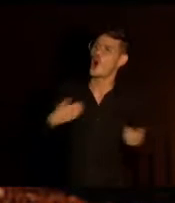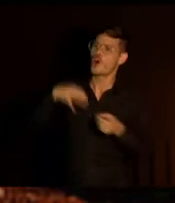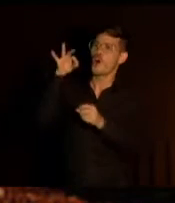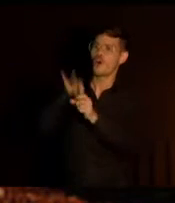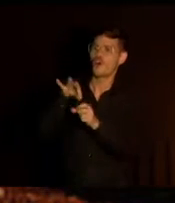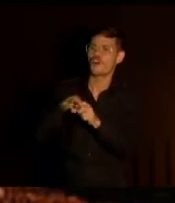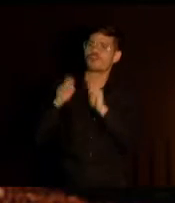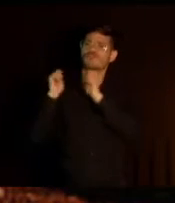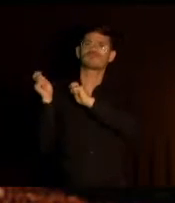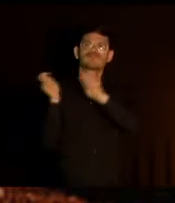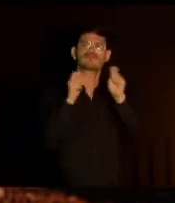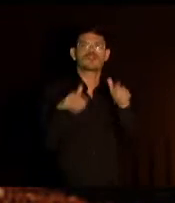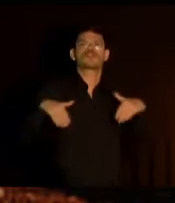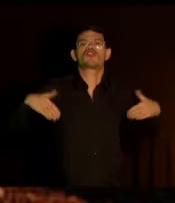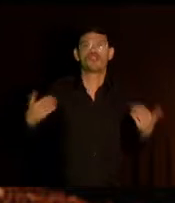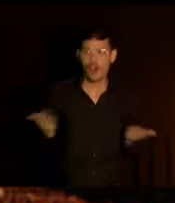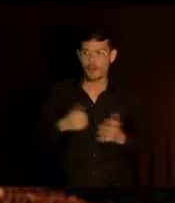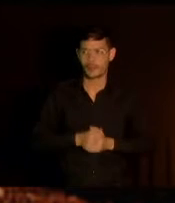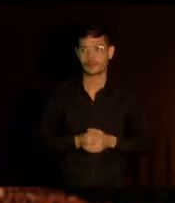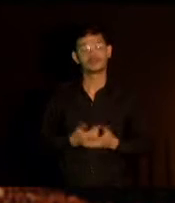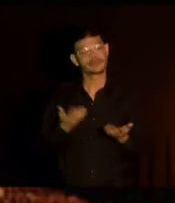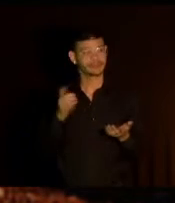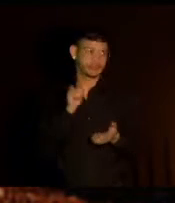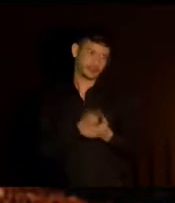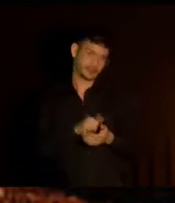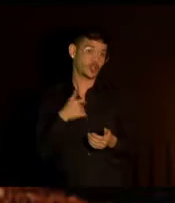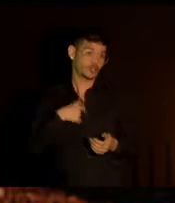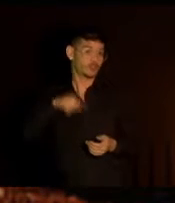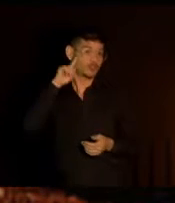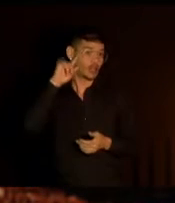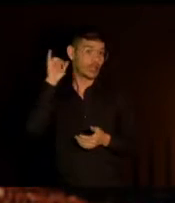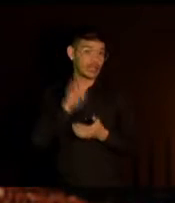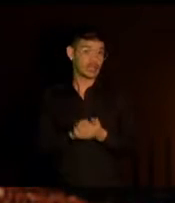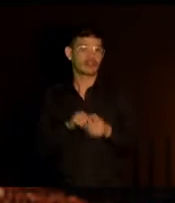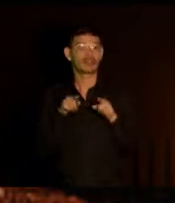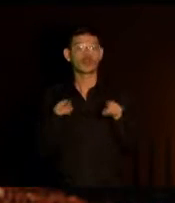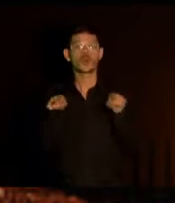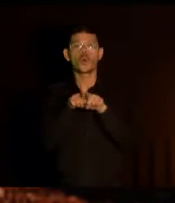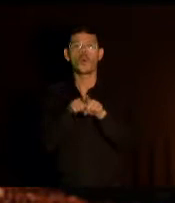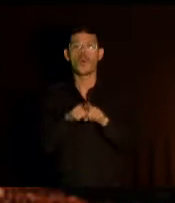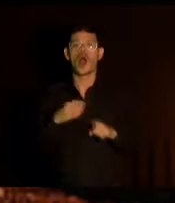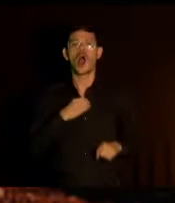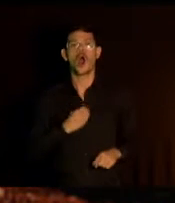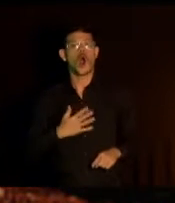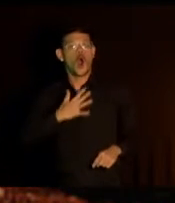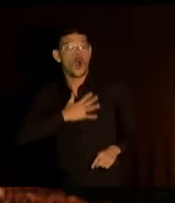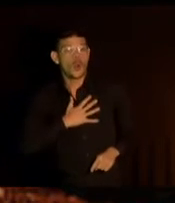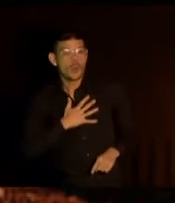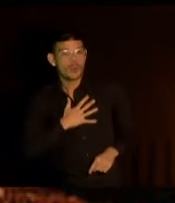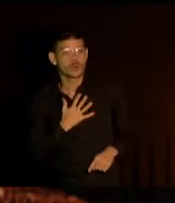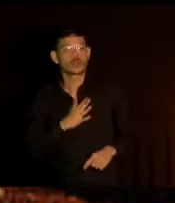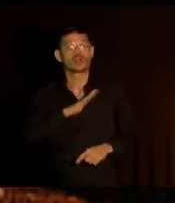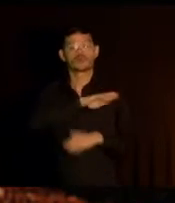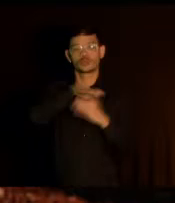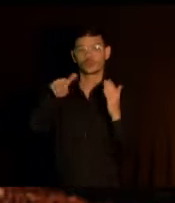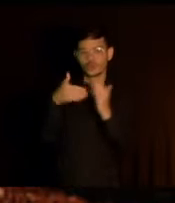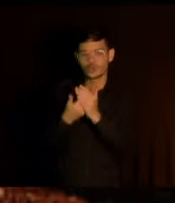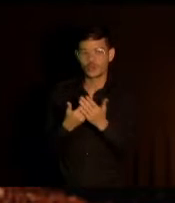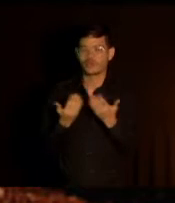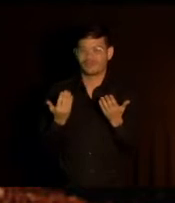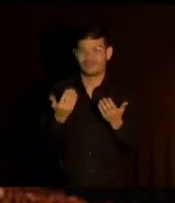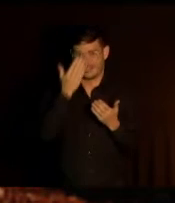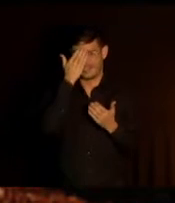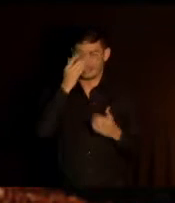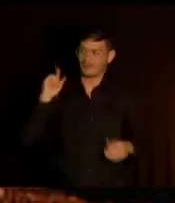crear. Yo creo que eso es una oportunidad que tenemos nosotros. Desde hace muchos años